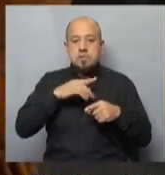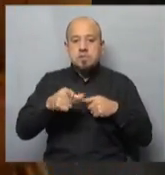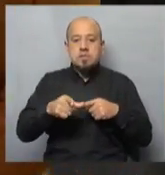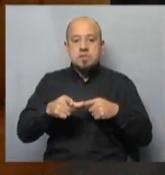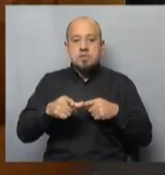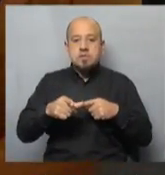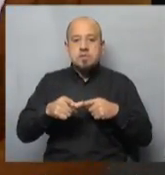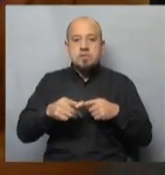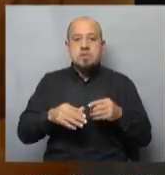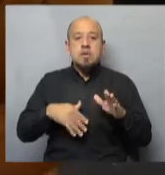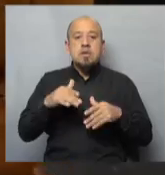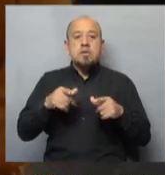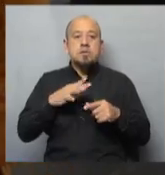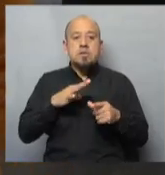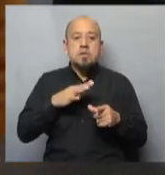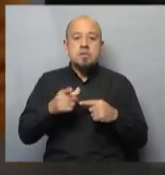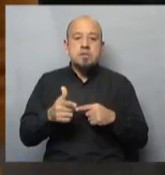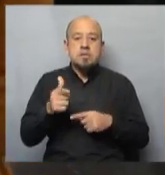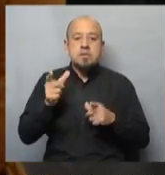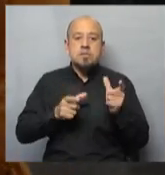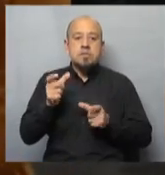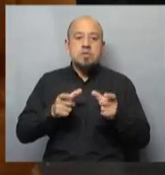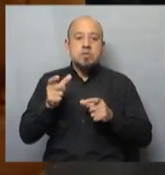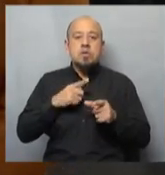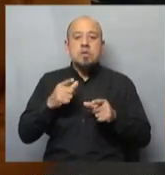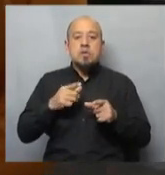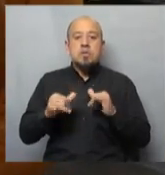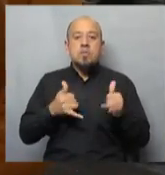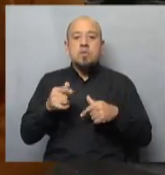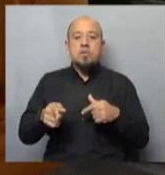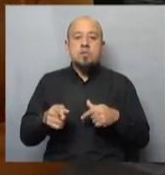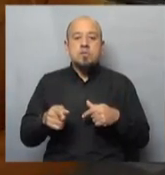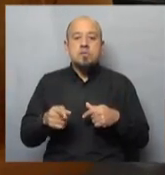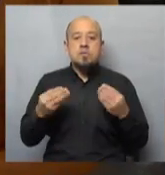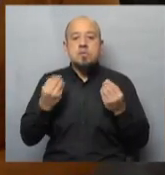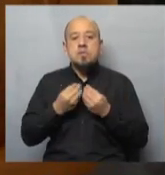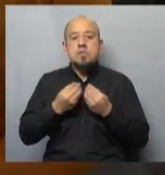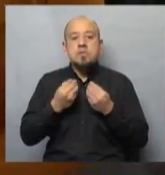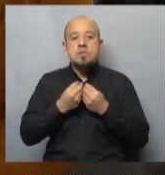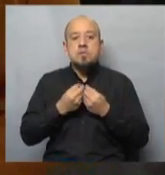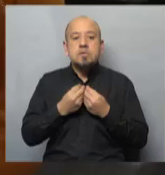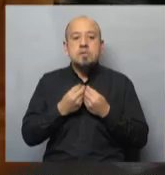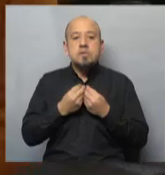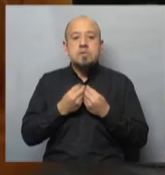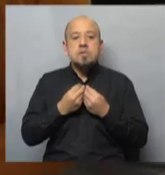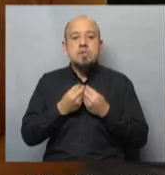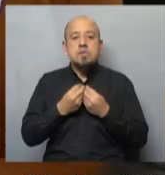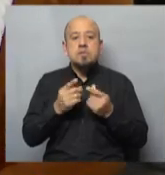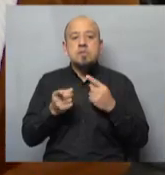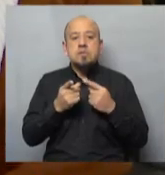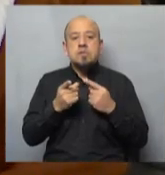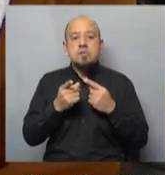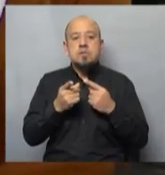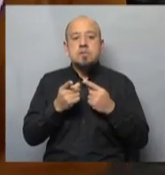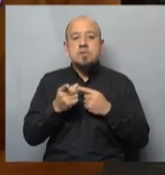tablero y habitualmente se reúne gente cuando el tiempo lo permite, ¿no? Si no, mucha gente se resguarda a jugar en un comercio de